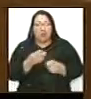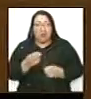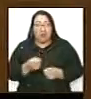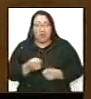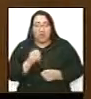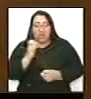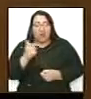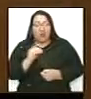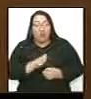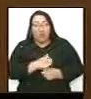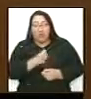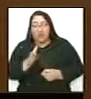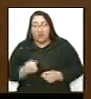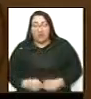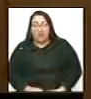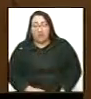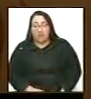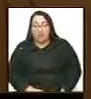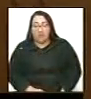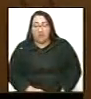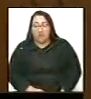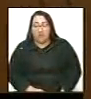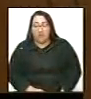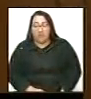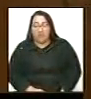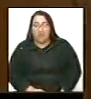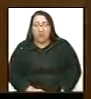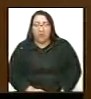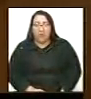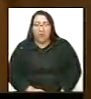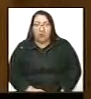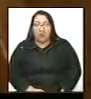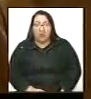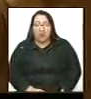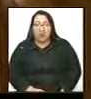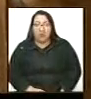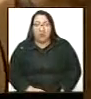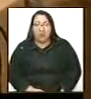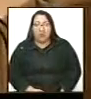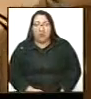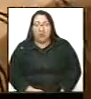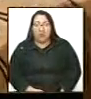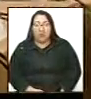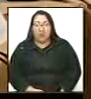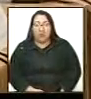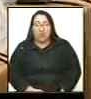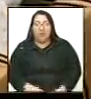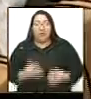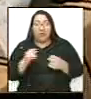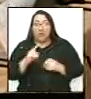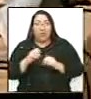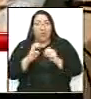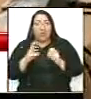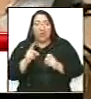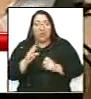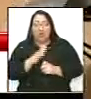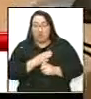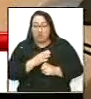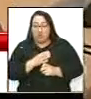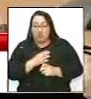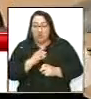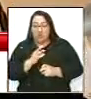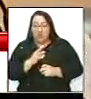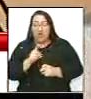creo que un extremo que el informe no lo aclara suficiente. Mire, el principio de nem bis in idem,